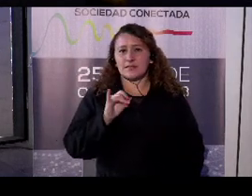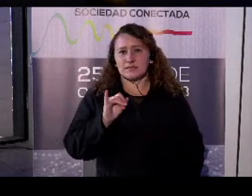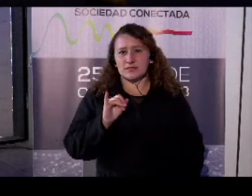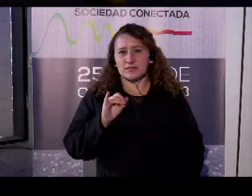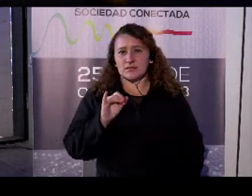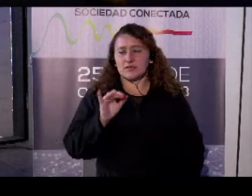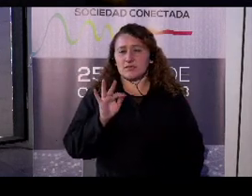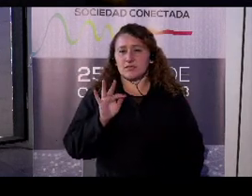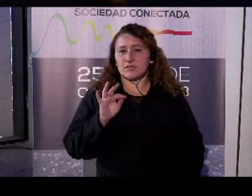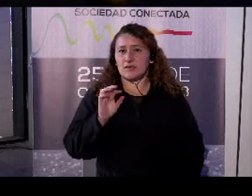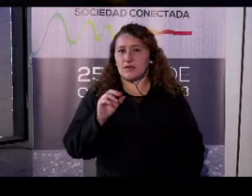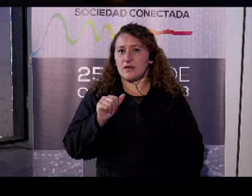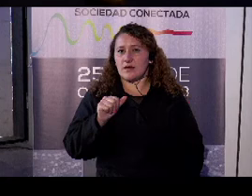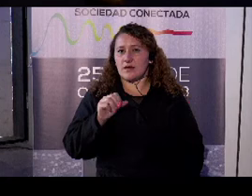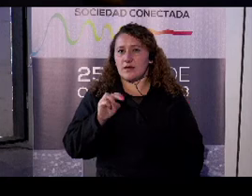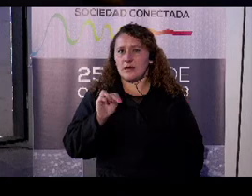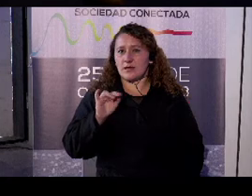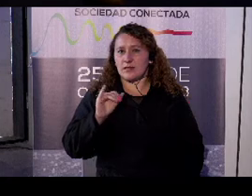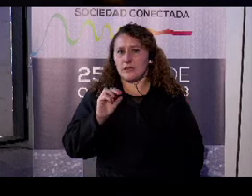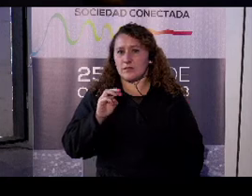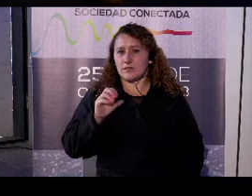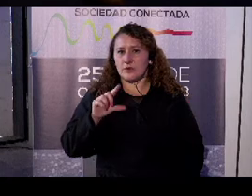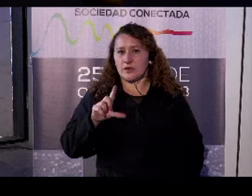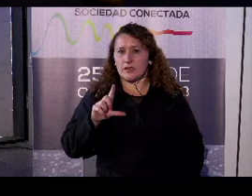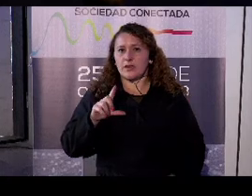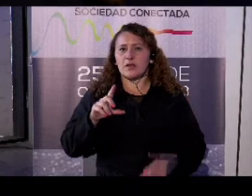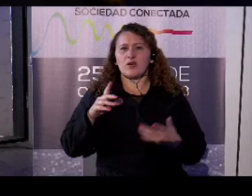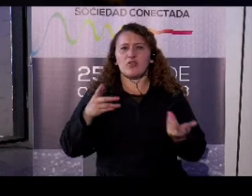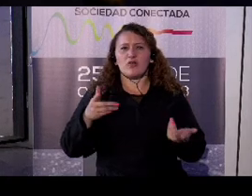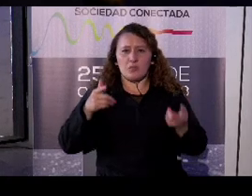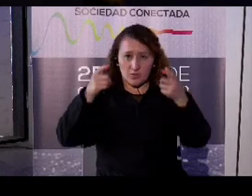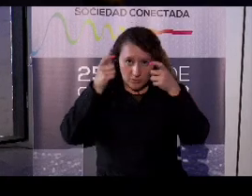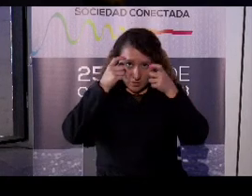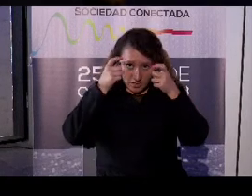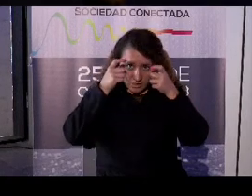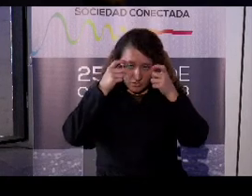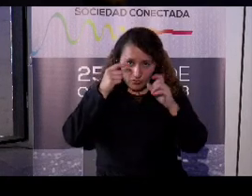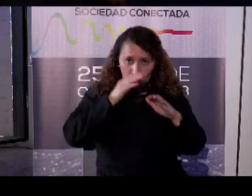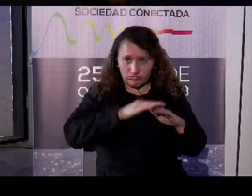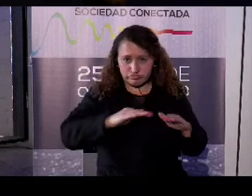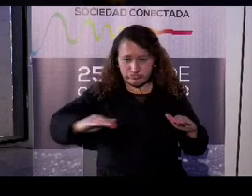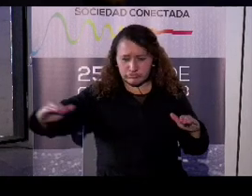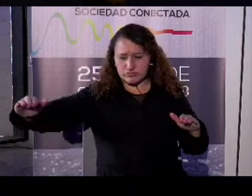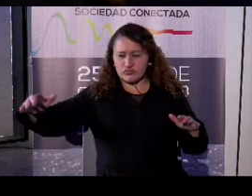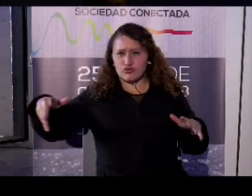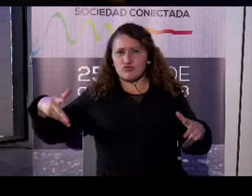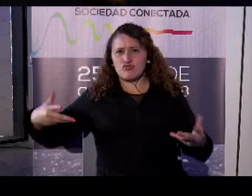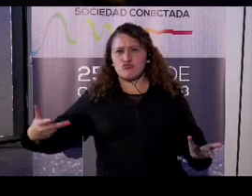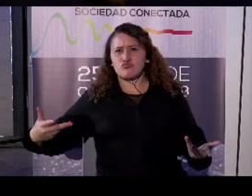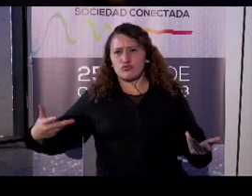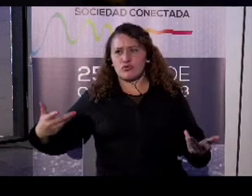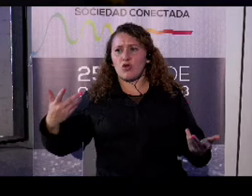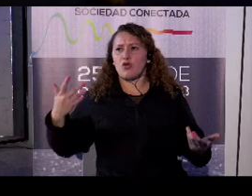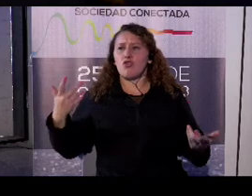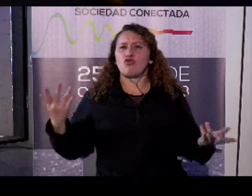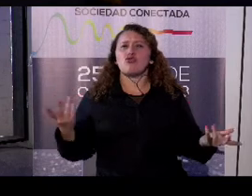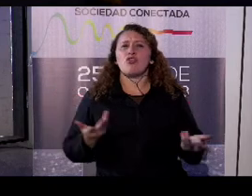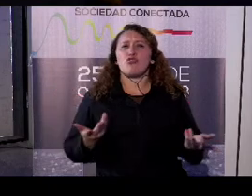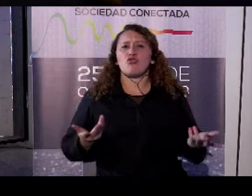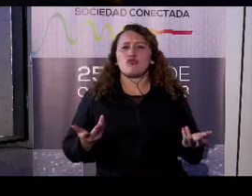es monitorear el estado del del ganado No solamente la posición del ganado sino también su